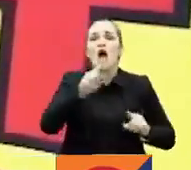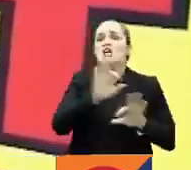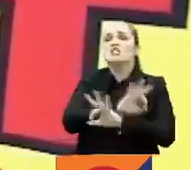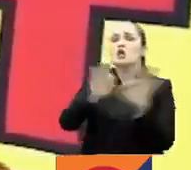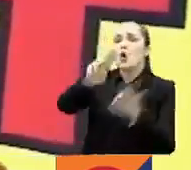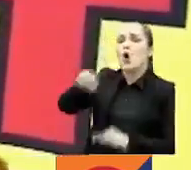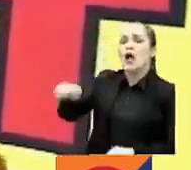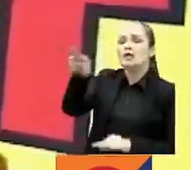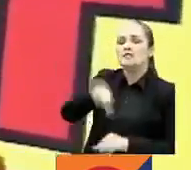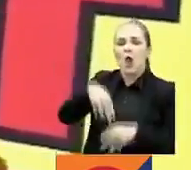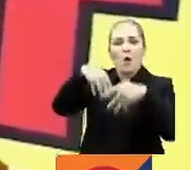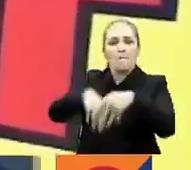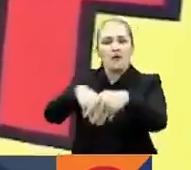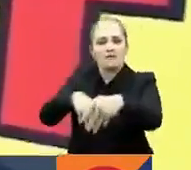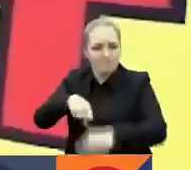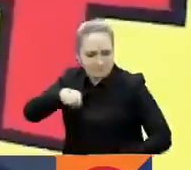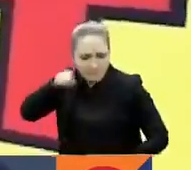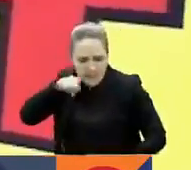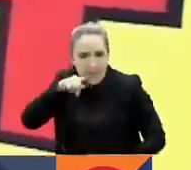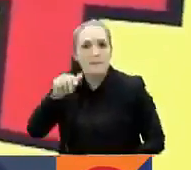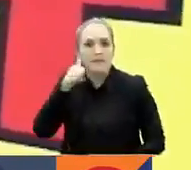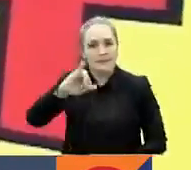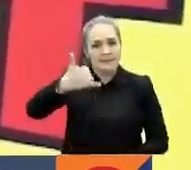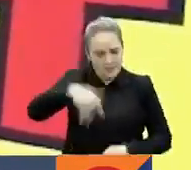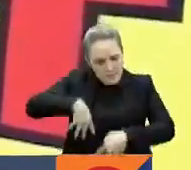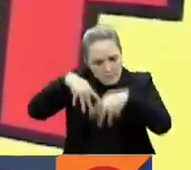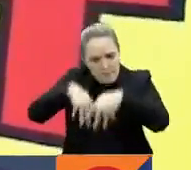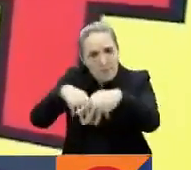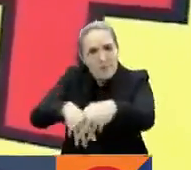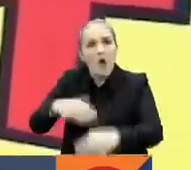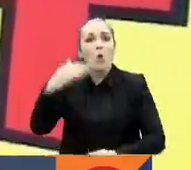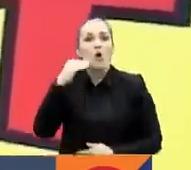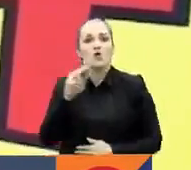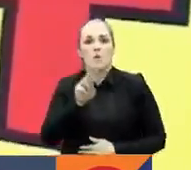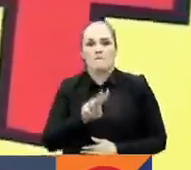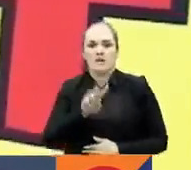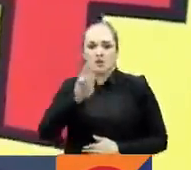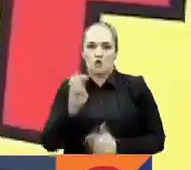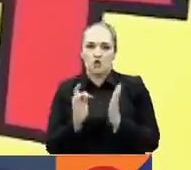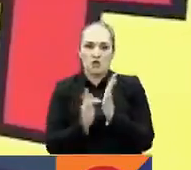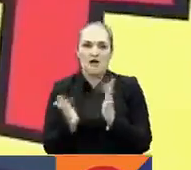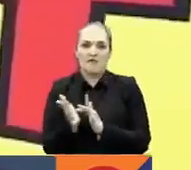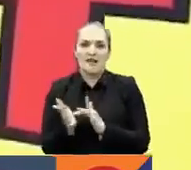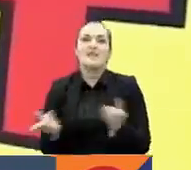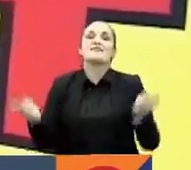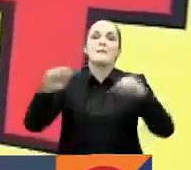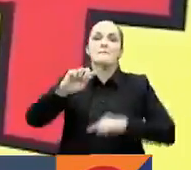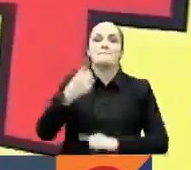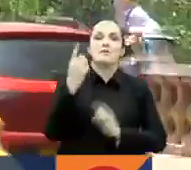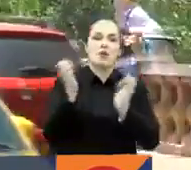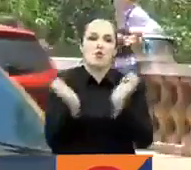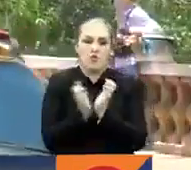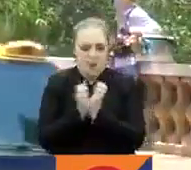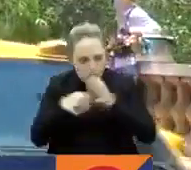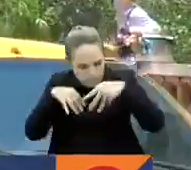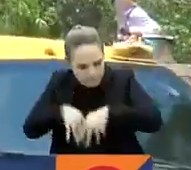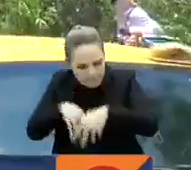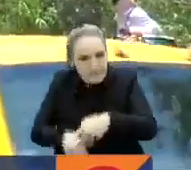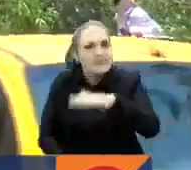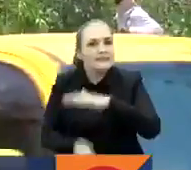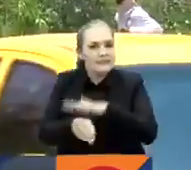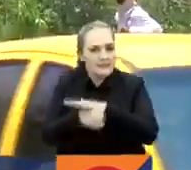paro nacional del miércoles 28 de abril y la movilización del 1 de mayo por el rebrote de la pandemia del COVID-19.